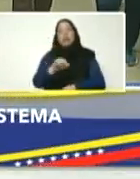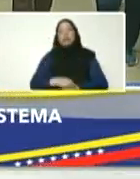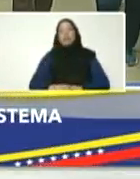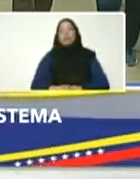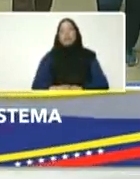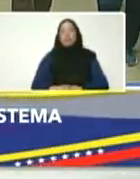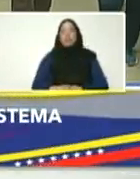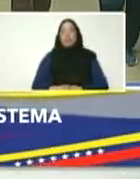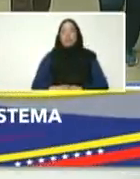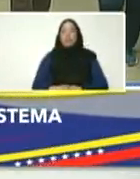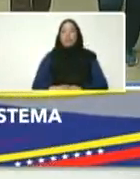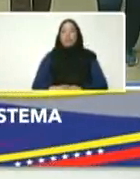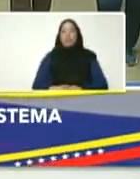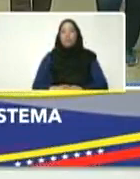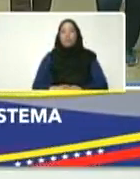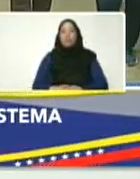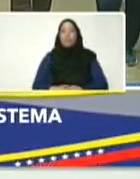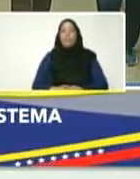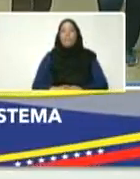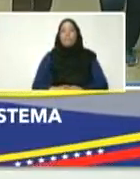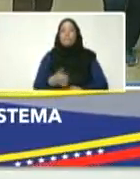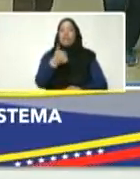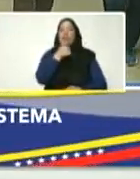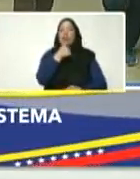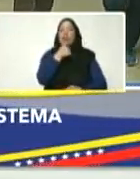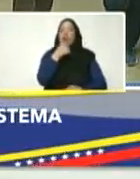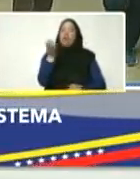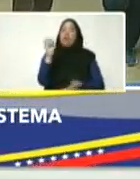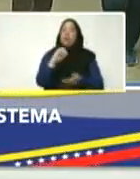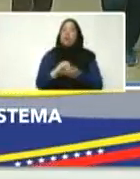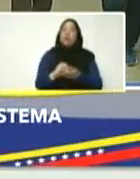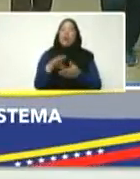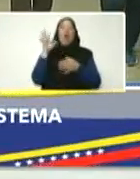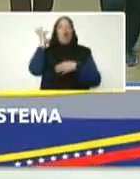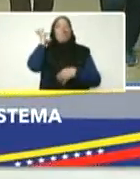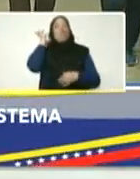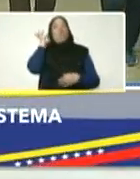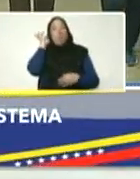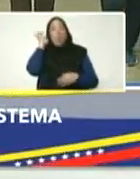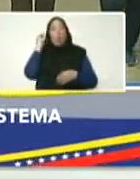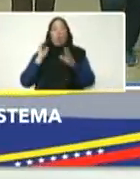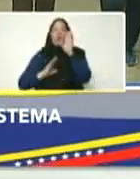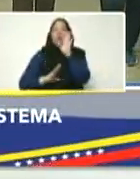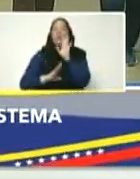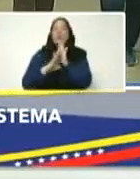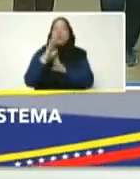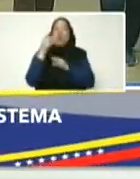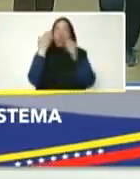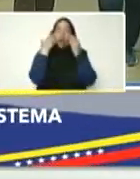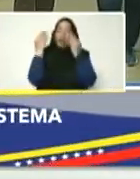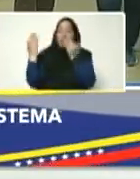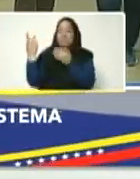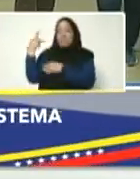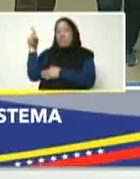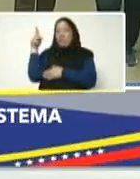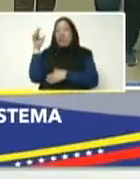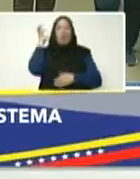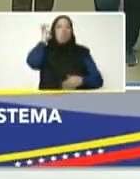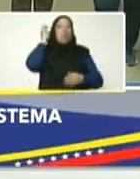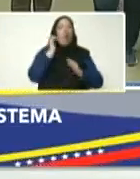educativa Argelia Laya, quienes reinan son las mujeres. ¡Adelante, Caricuao!